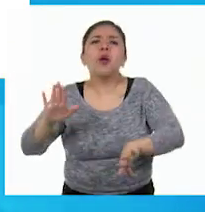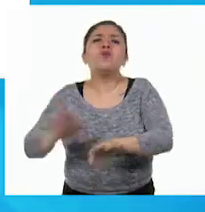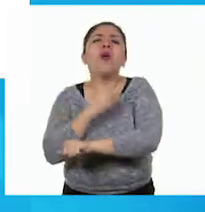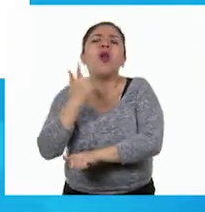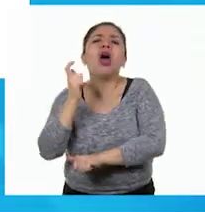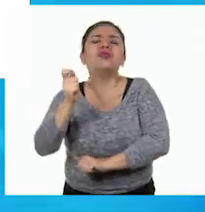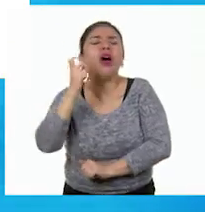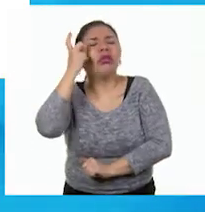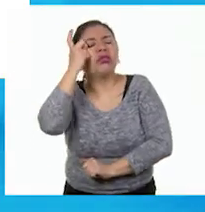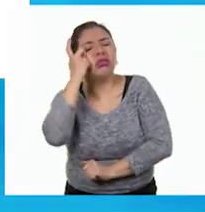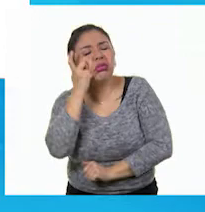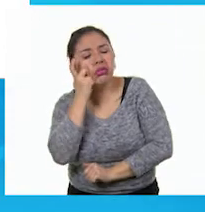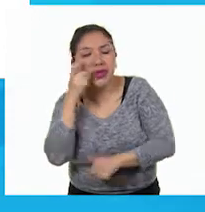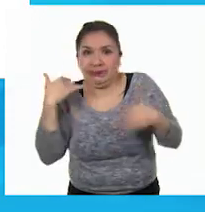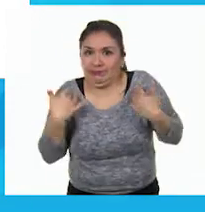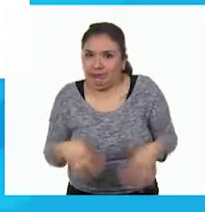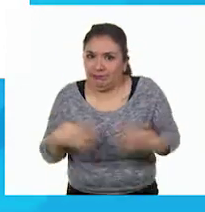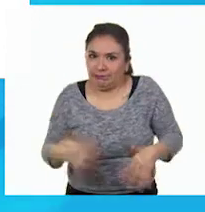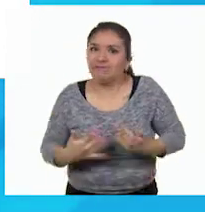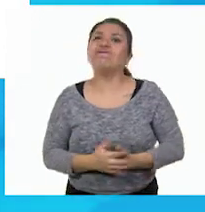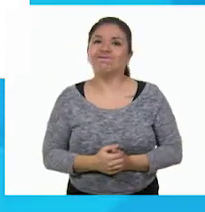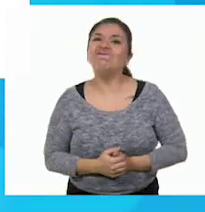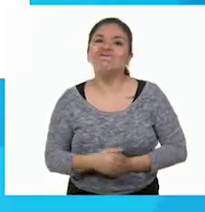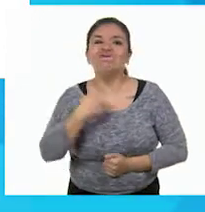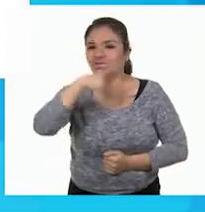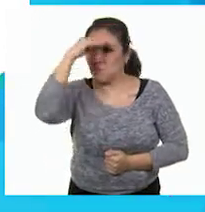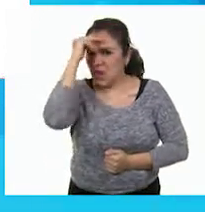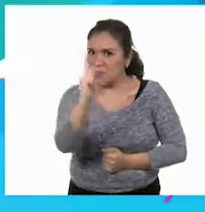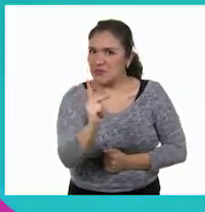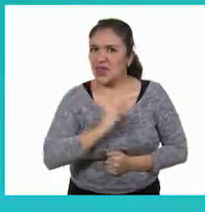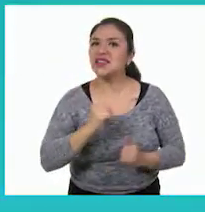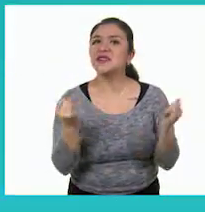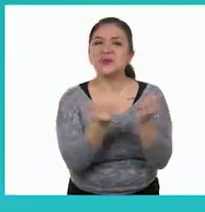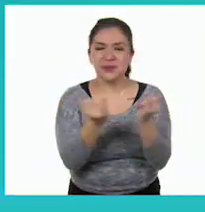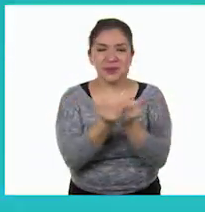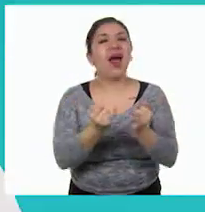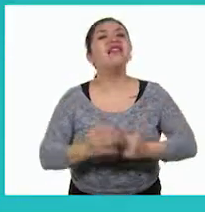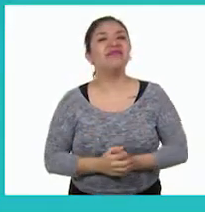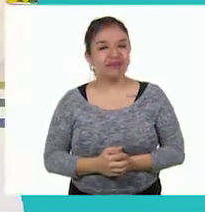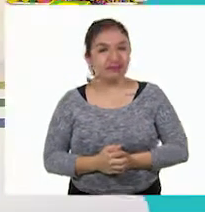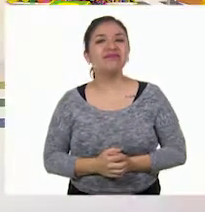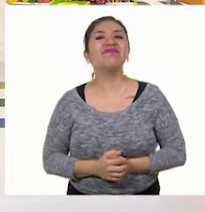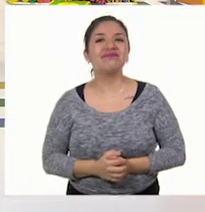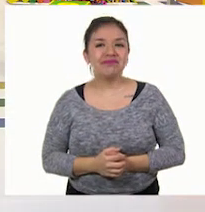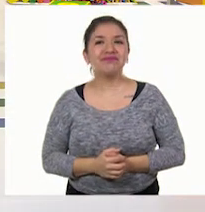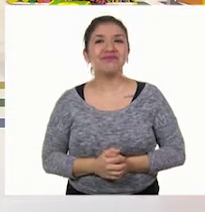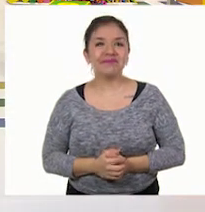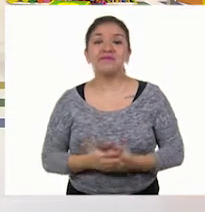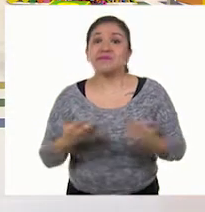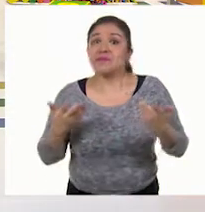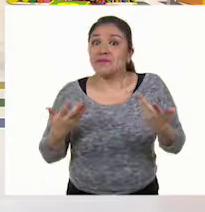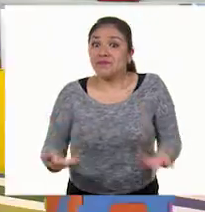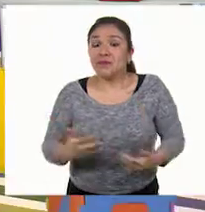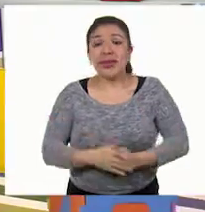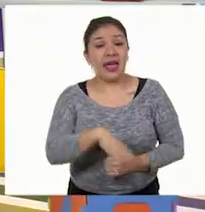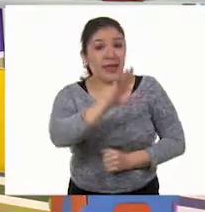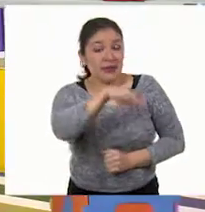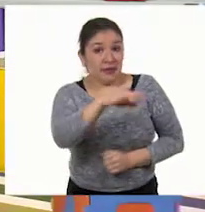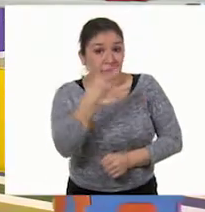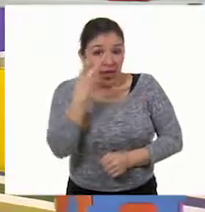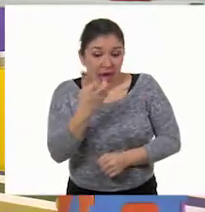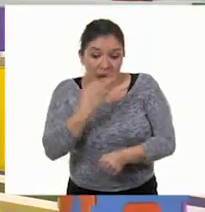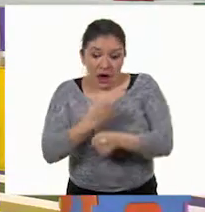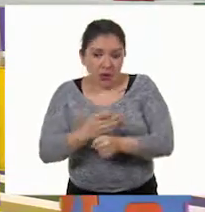Ups, ok. Sí. Bueno. Yo pienso igual que tú, Jimena. Sí, verdad. Pues, Mariana, con